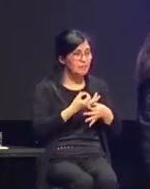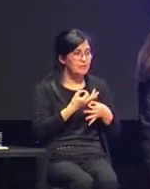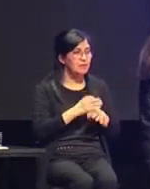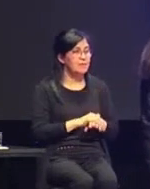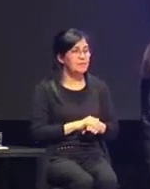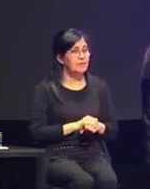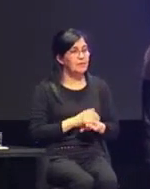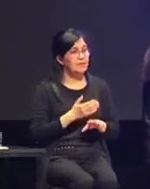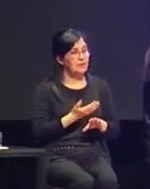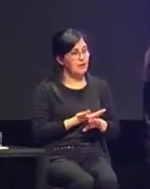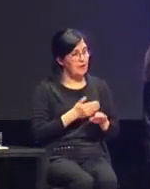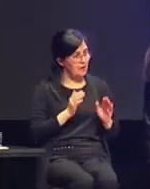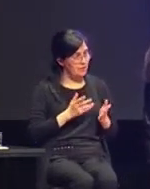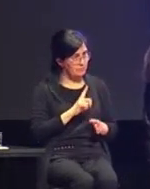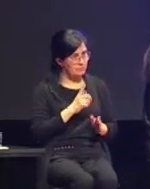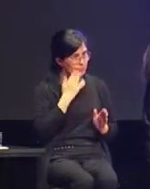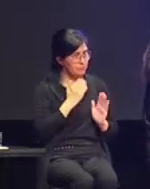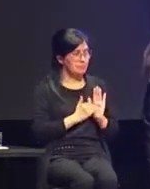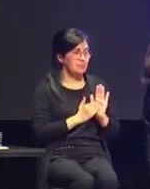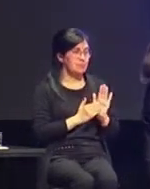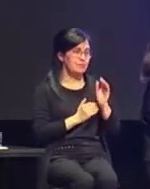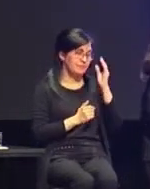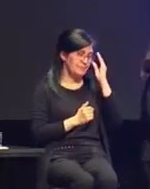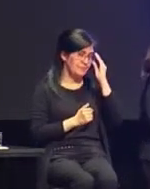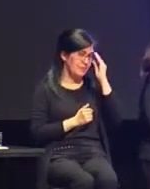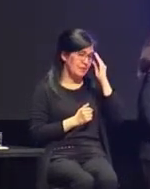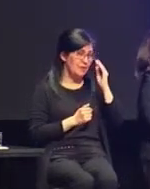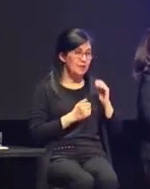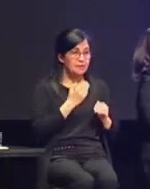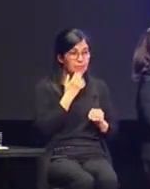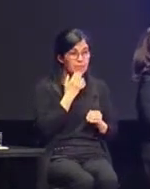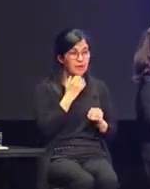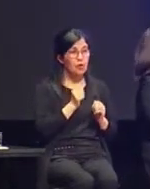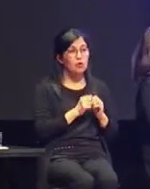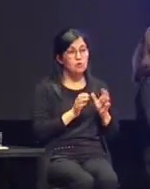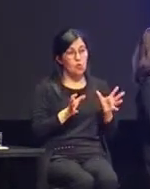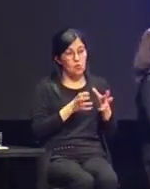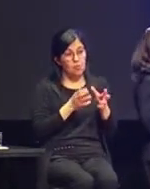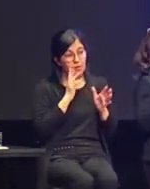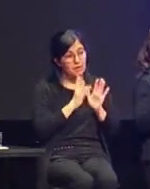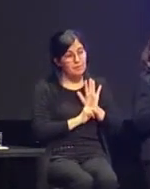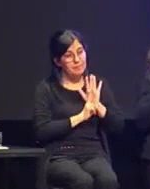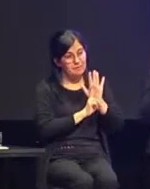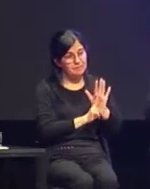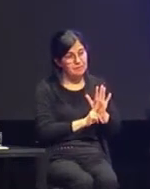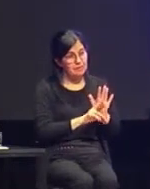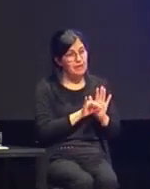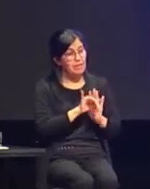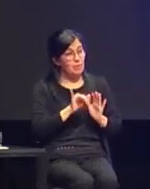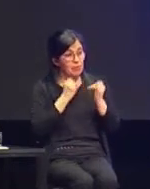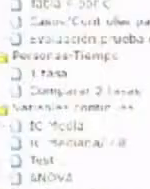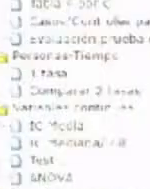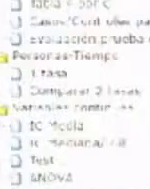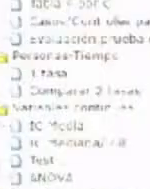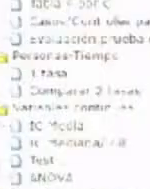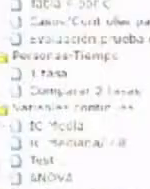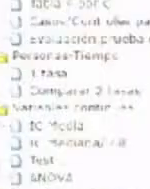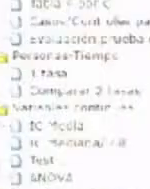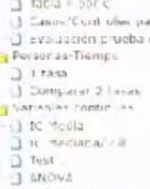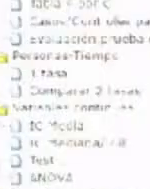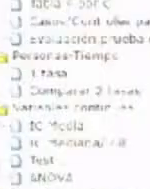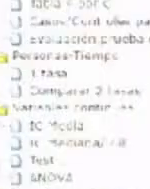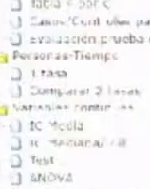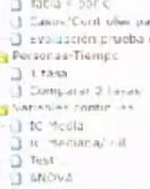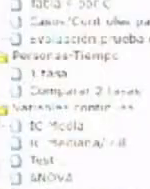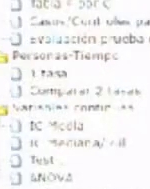la tenemos, que no se las voy a mostrar, con muestras representativas, y la idea es que vamos a dar informes por hospital,